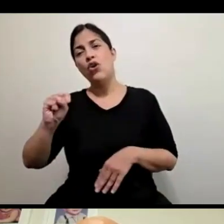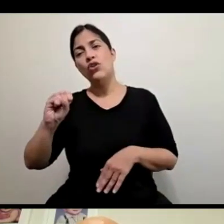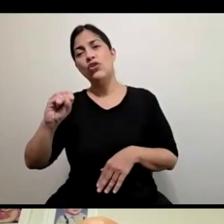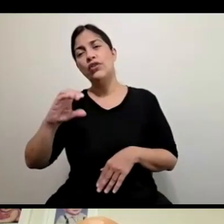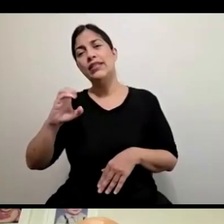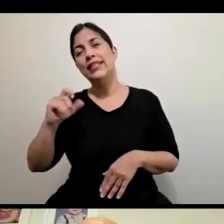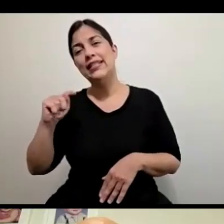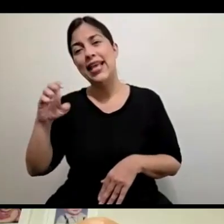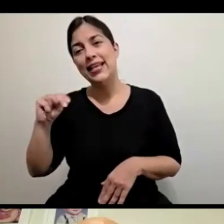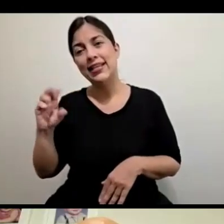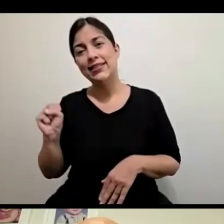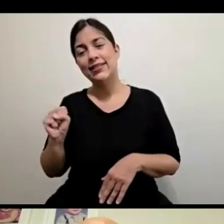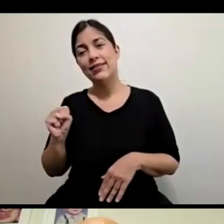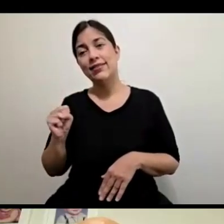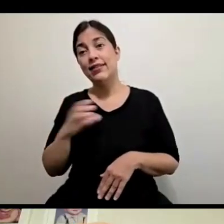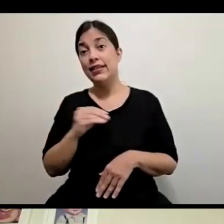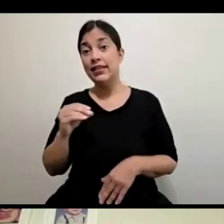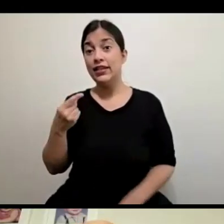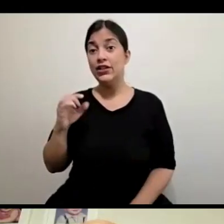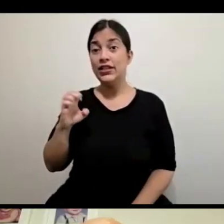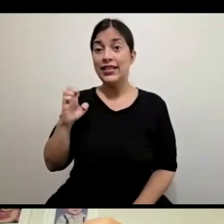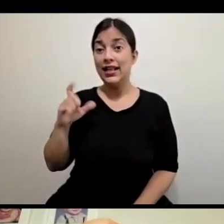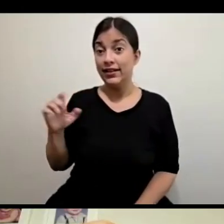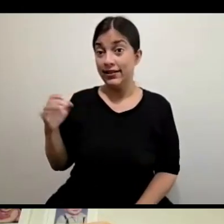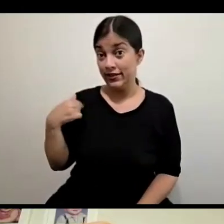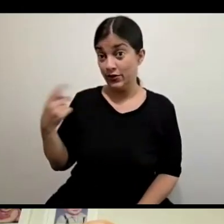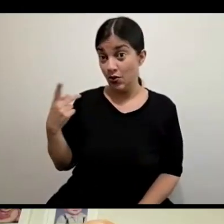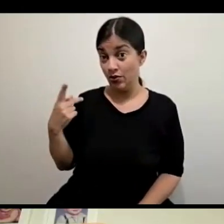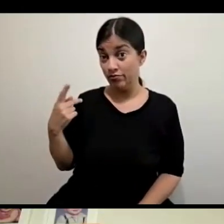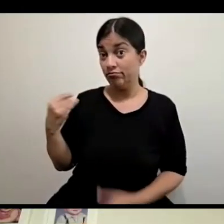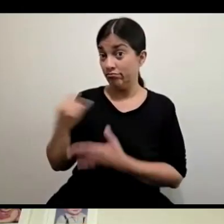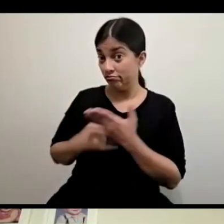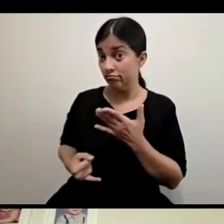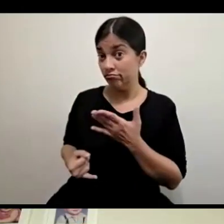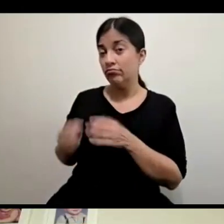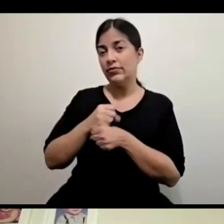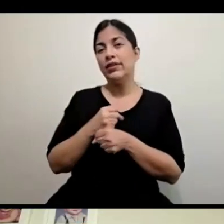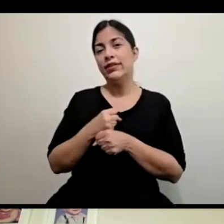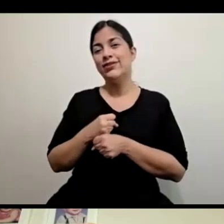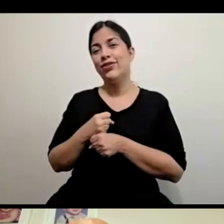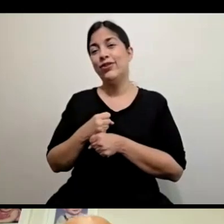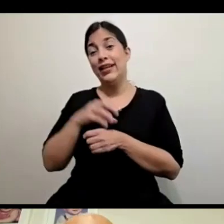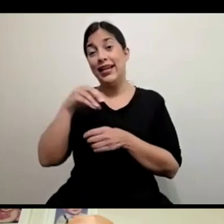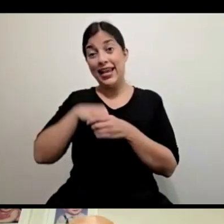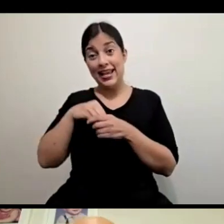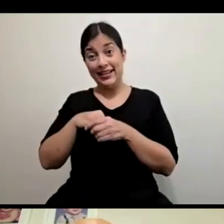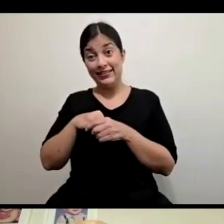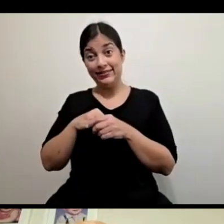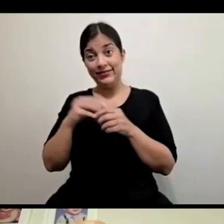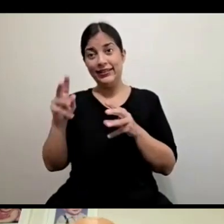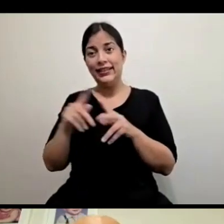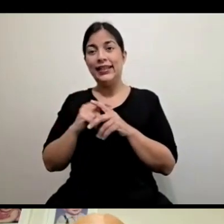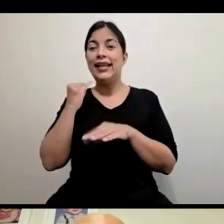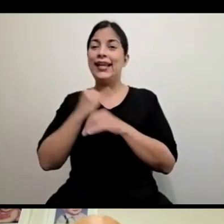también Giselle, y yo la realizo en el taller del Instituto de Cultura, y eso eran telones, y